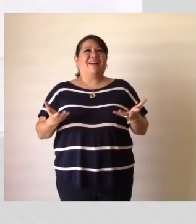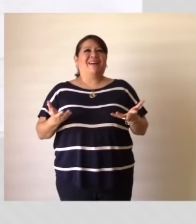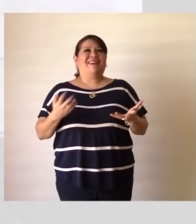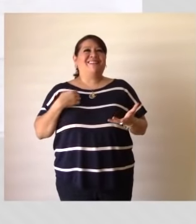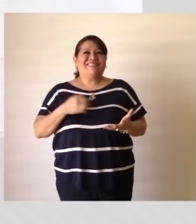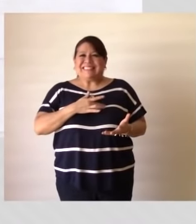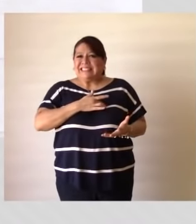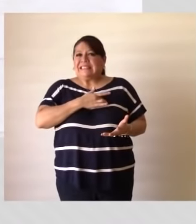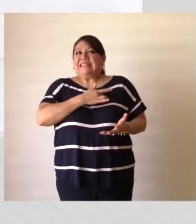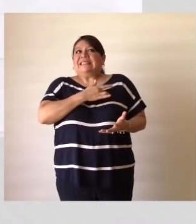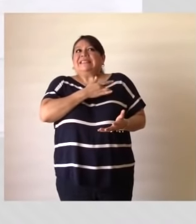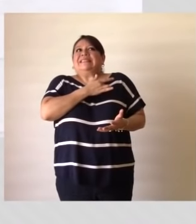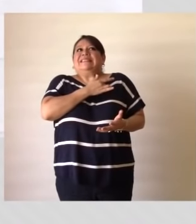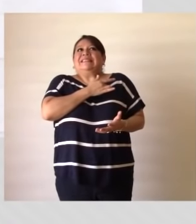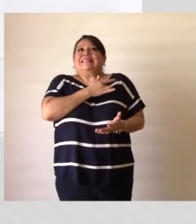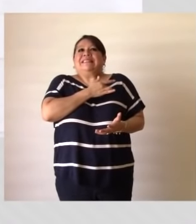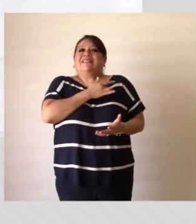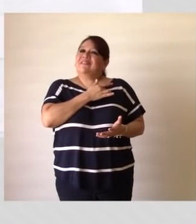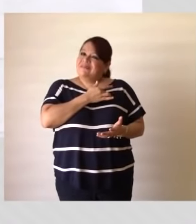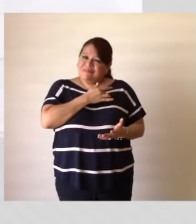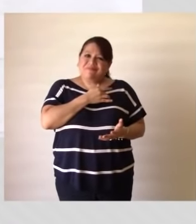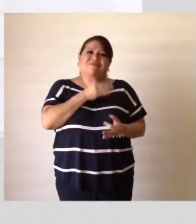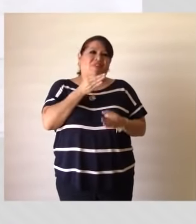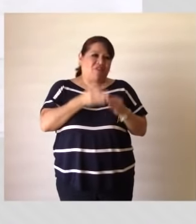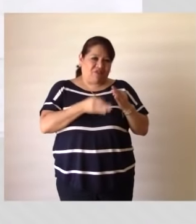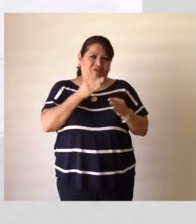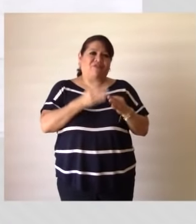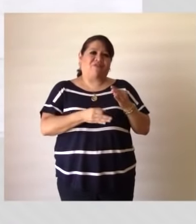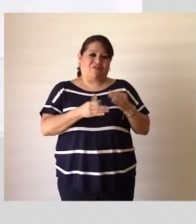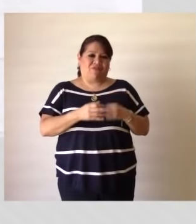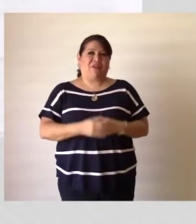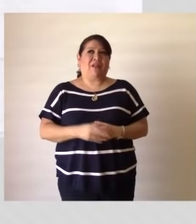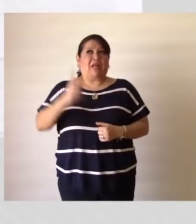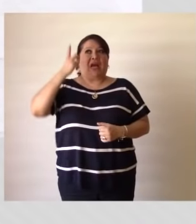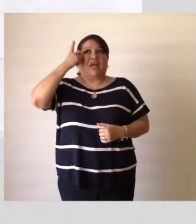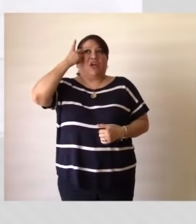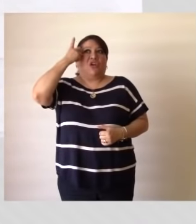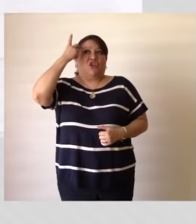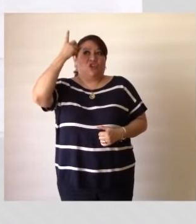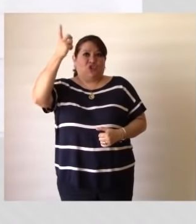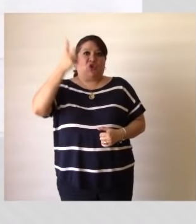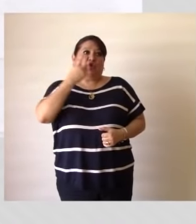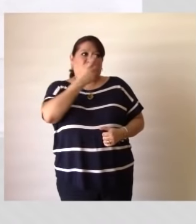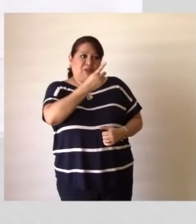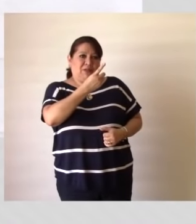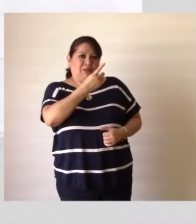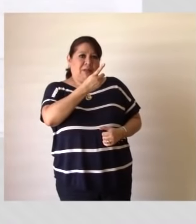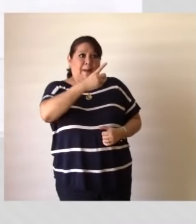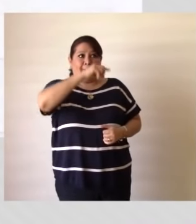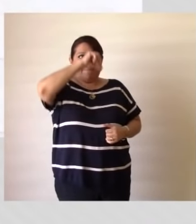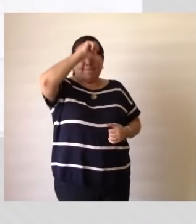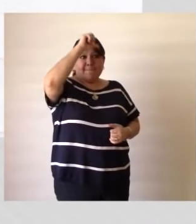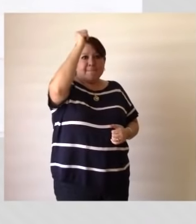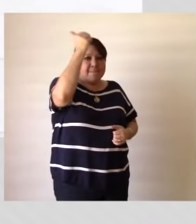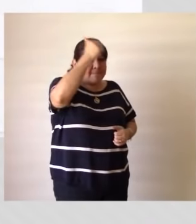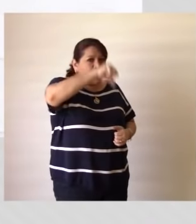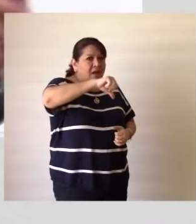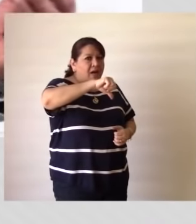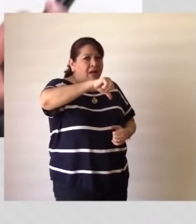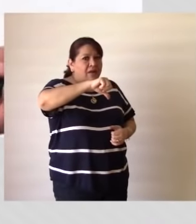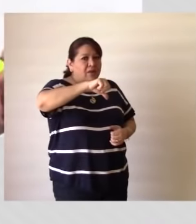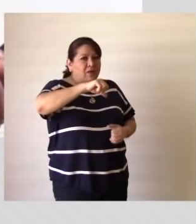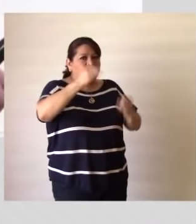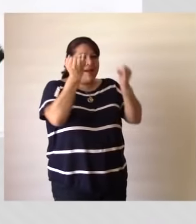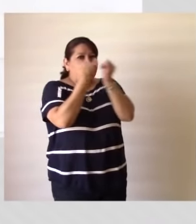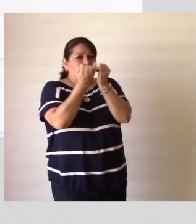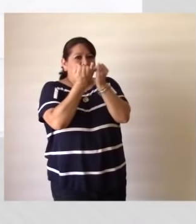interesante que dios compara el pecado con la lepra cuál